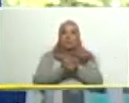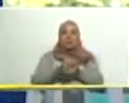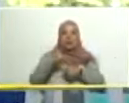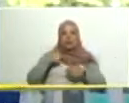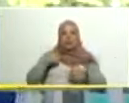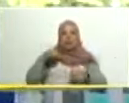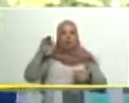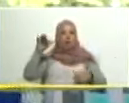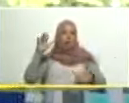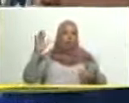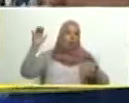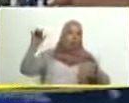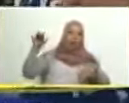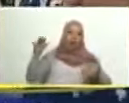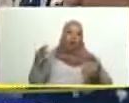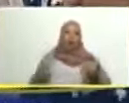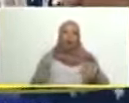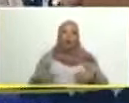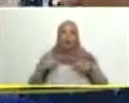ahí.